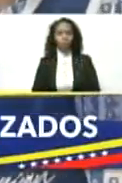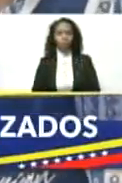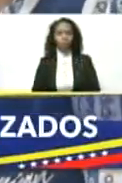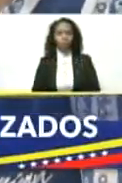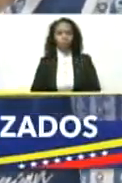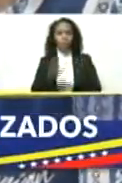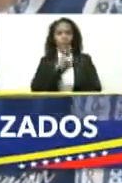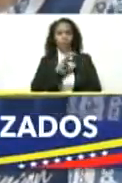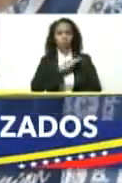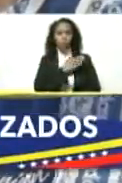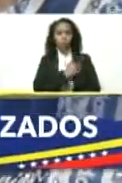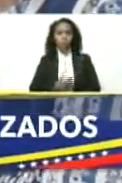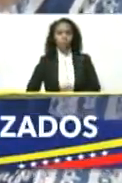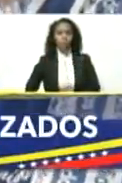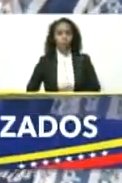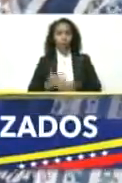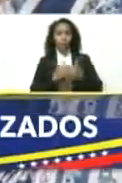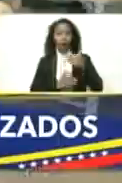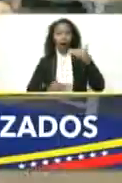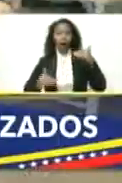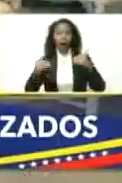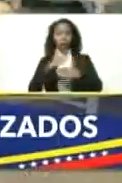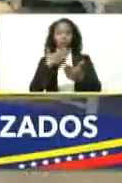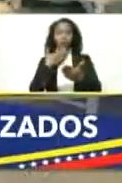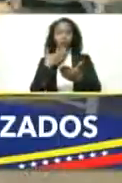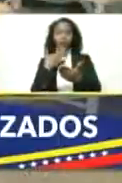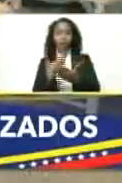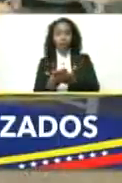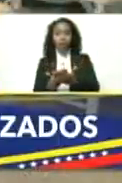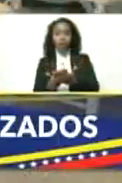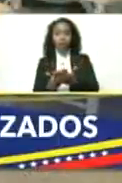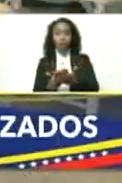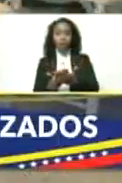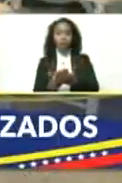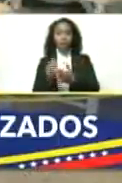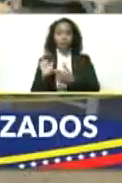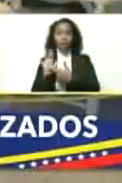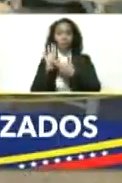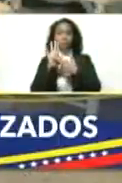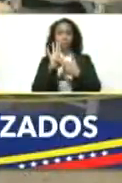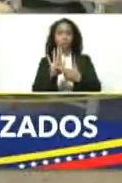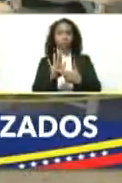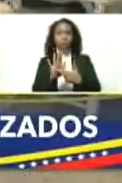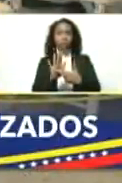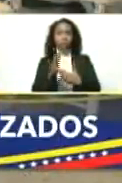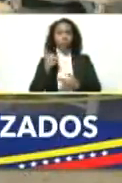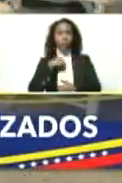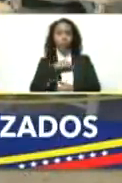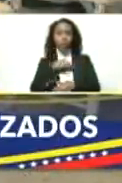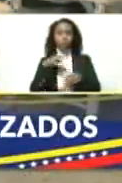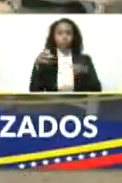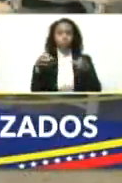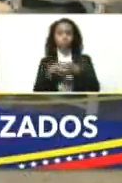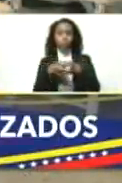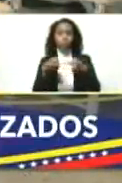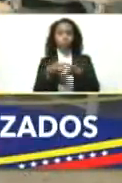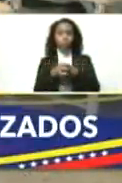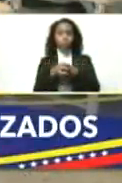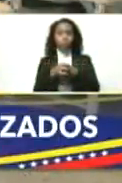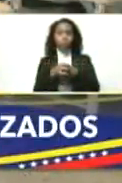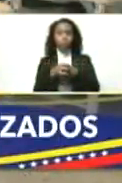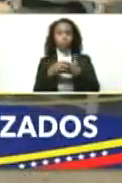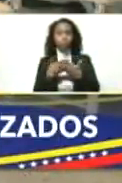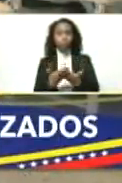Señor presidente, altamente agradecido en representación de nuestra corporación